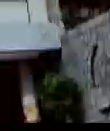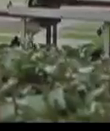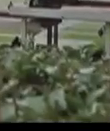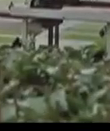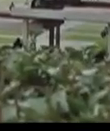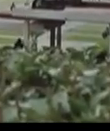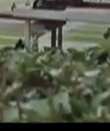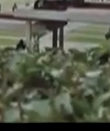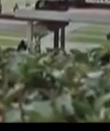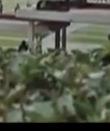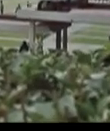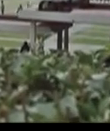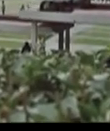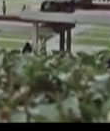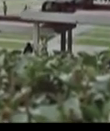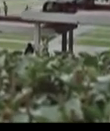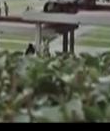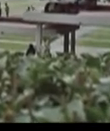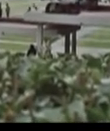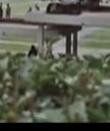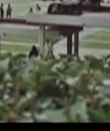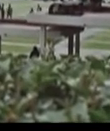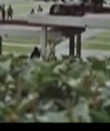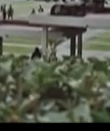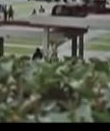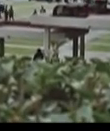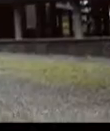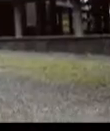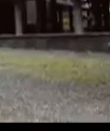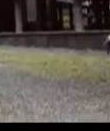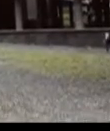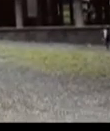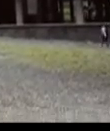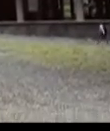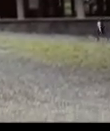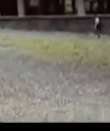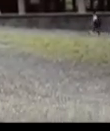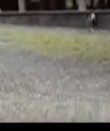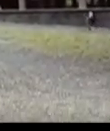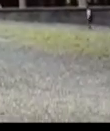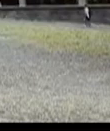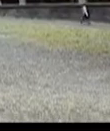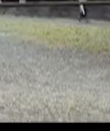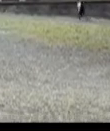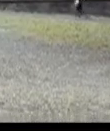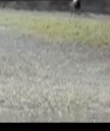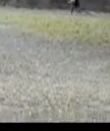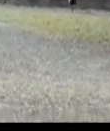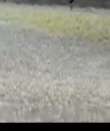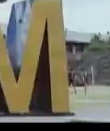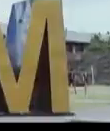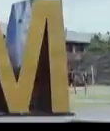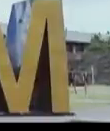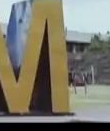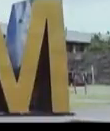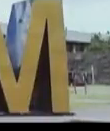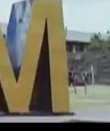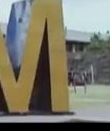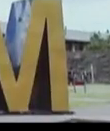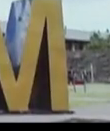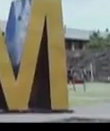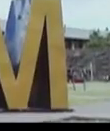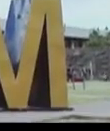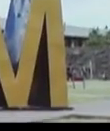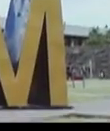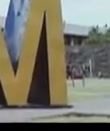positivamente en un promedio de 20 jóvenes cada año, quienes realizan estudios de posgrado. Algunos se insertan en áreas de desarrollo social